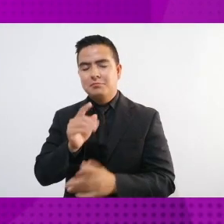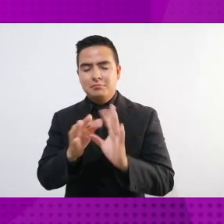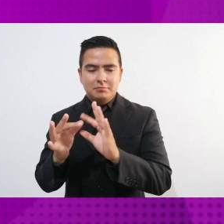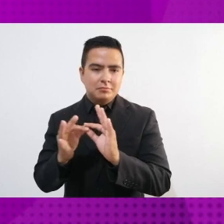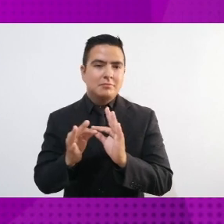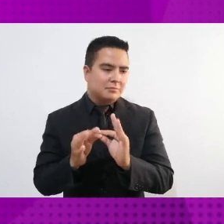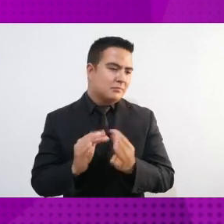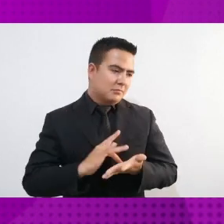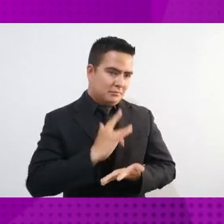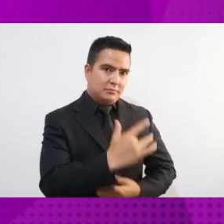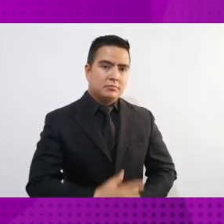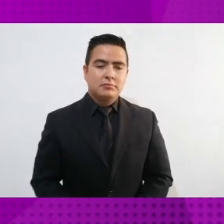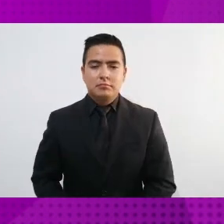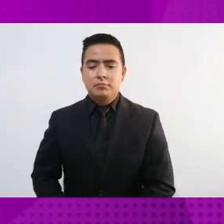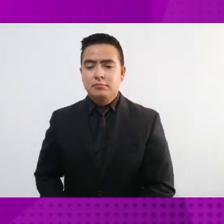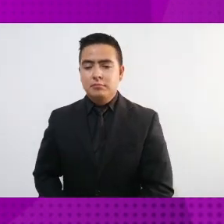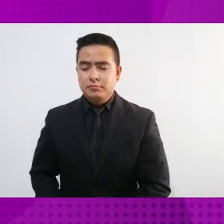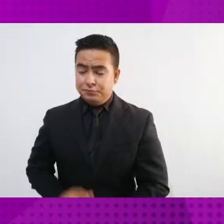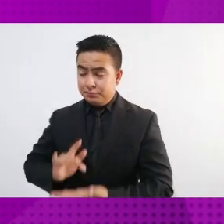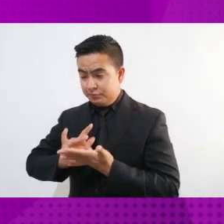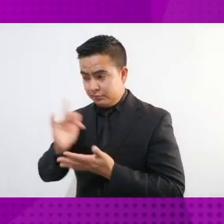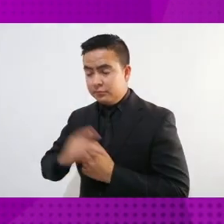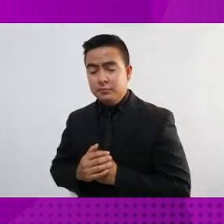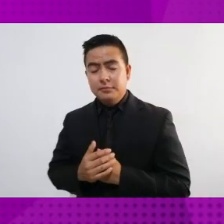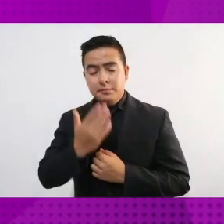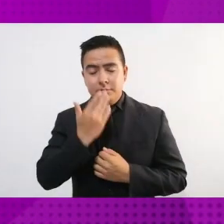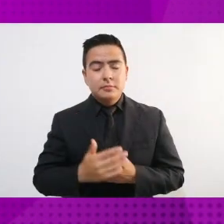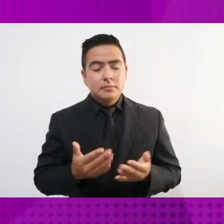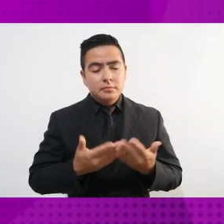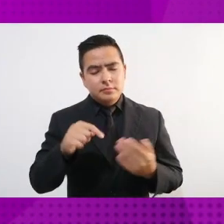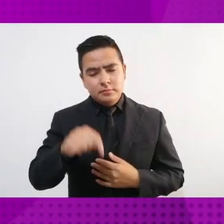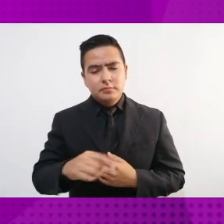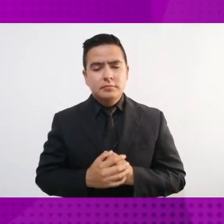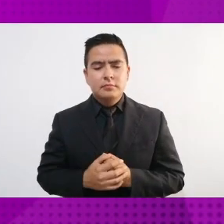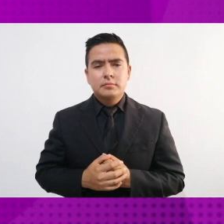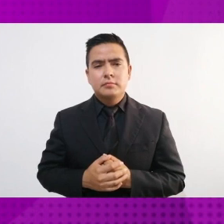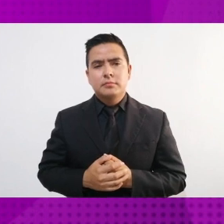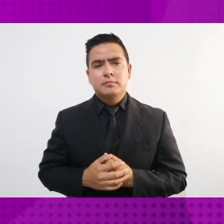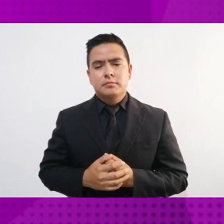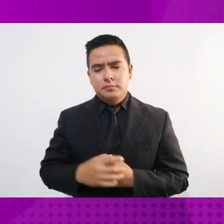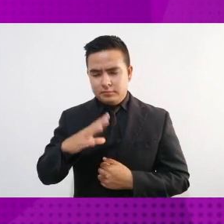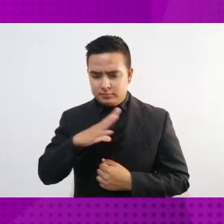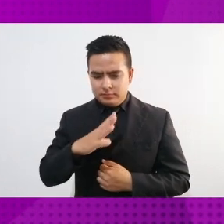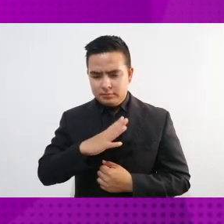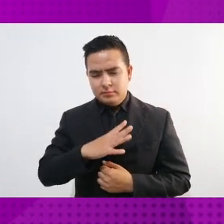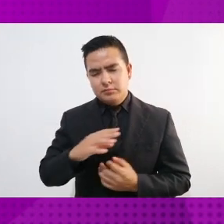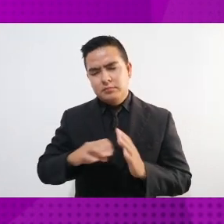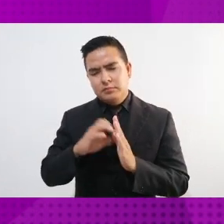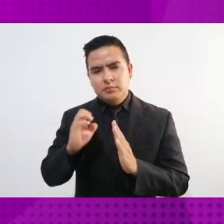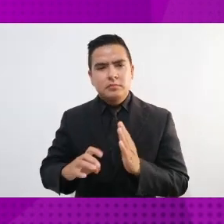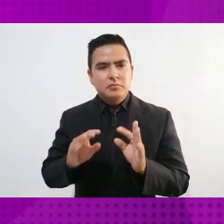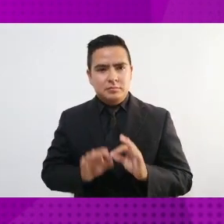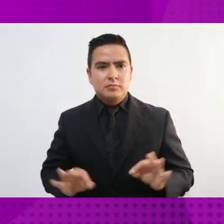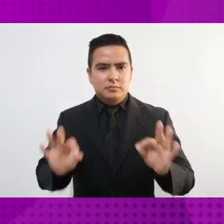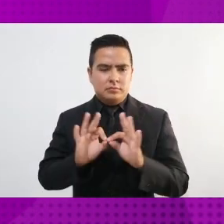auditorio. Gracias, doctor. A ver, quisiéramos retomar algunos conceptos